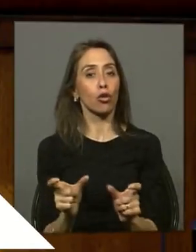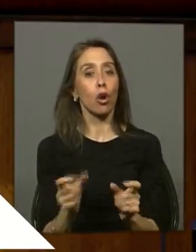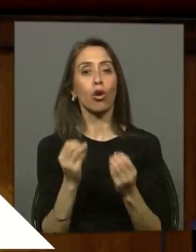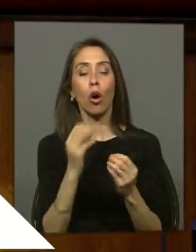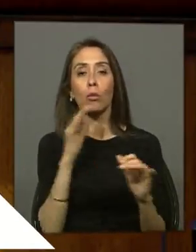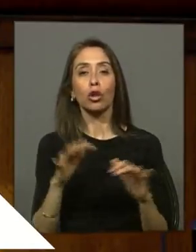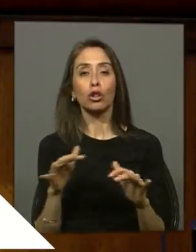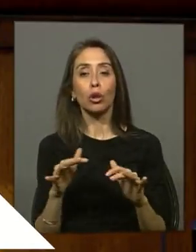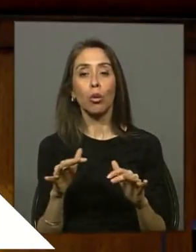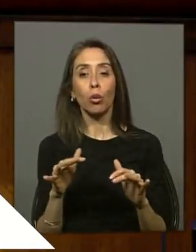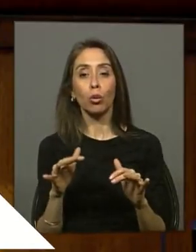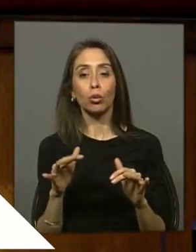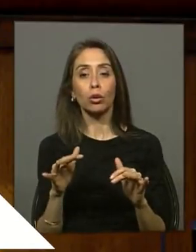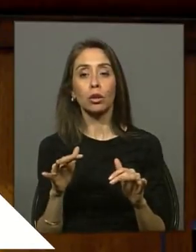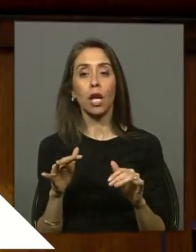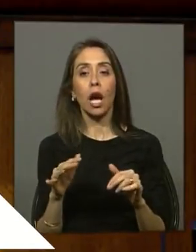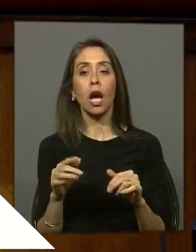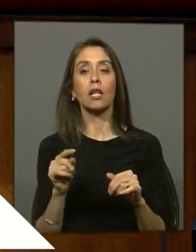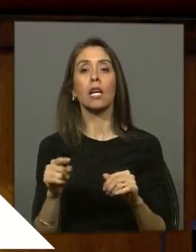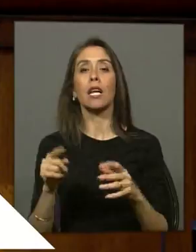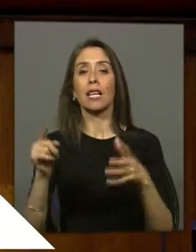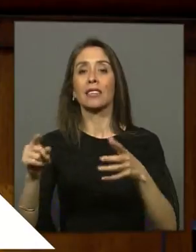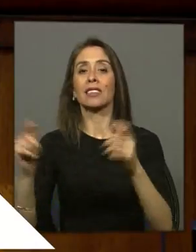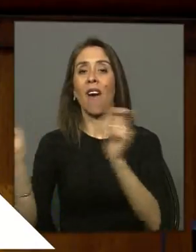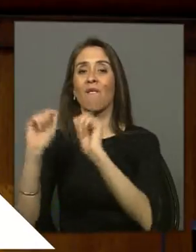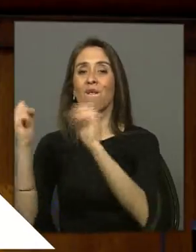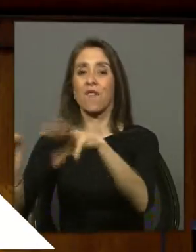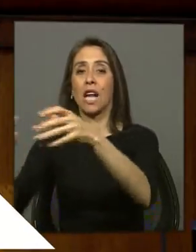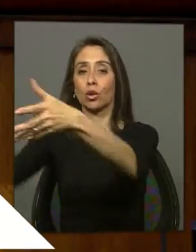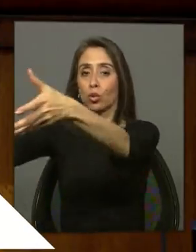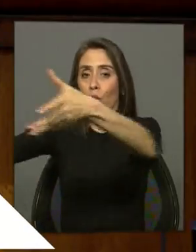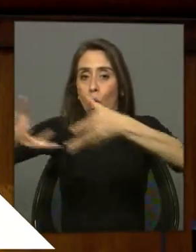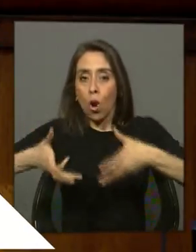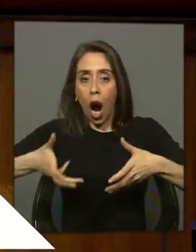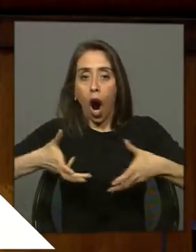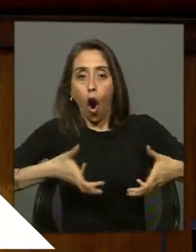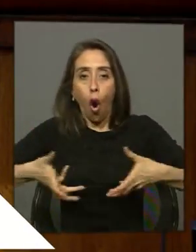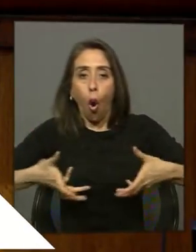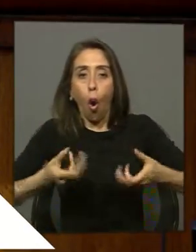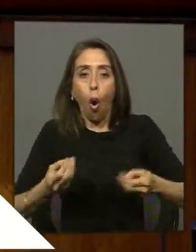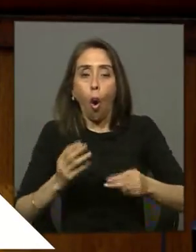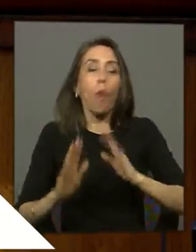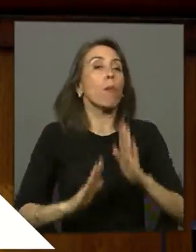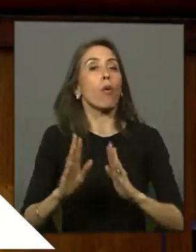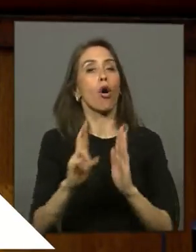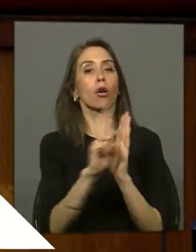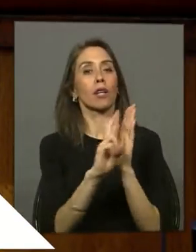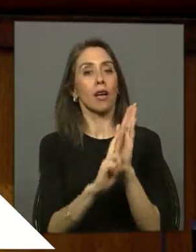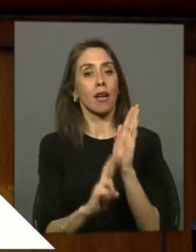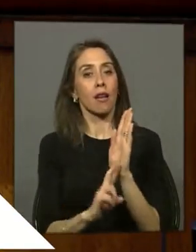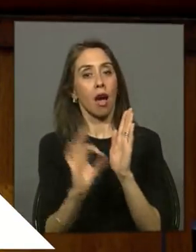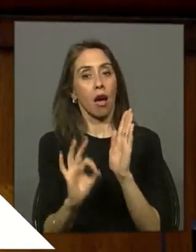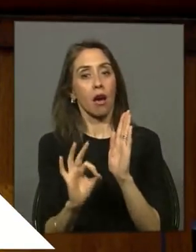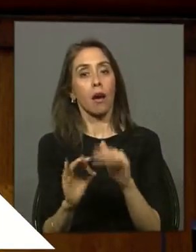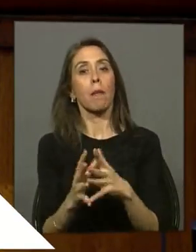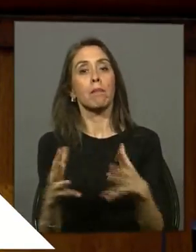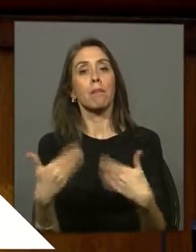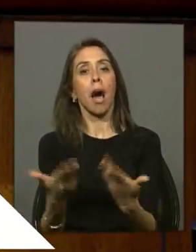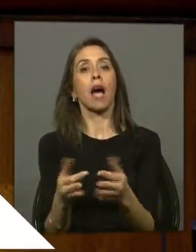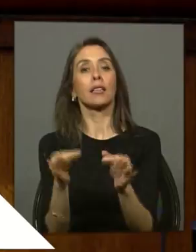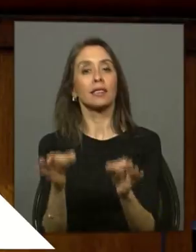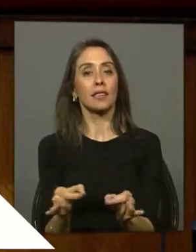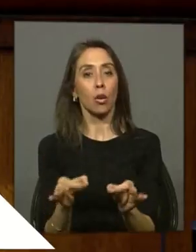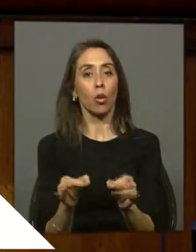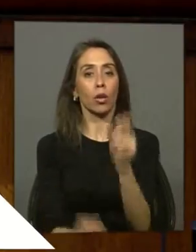autorización de las recepciones de estos residuos como asimismo es necesario actualizar la reglamentación en la materia para brindar una mayor seguridad